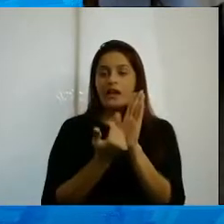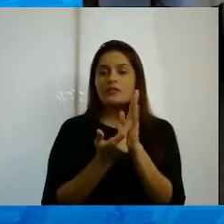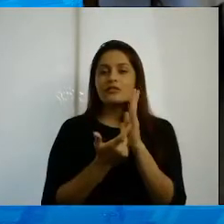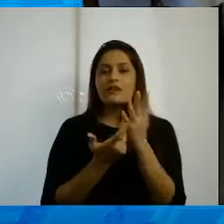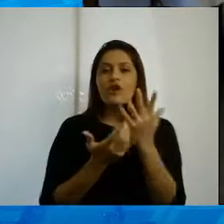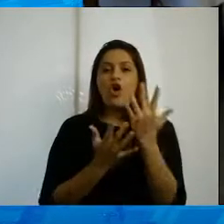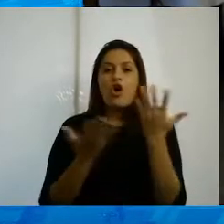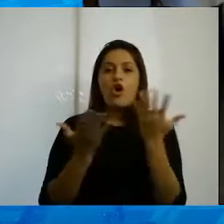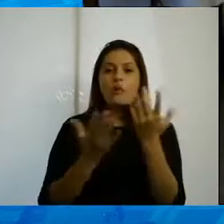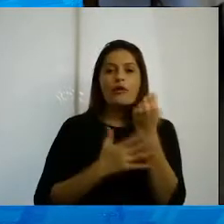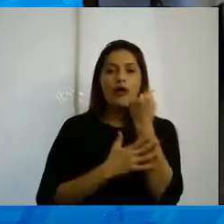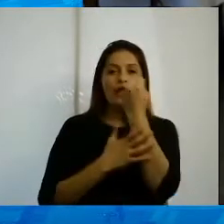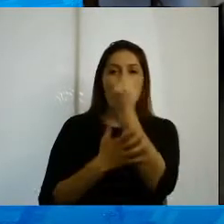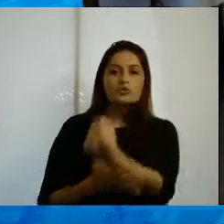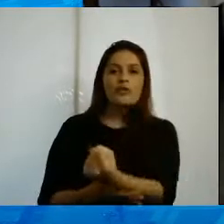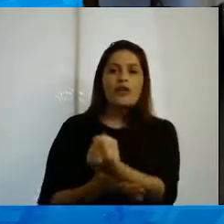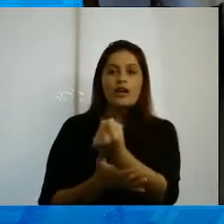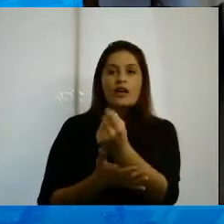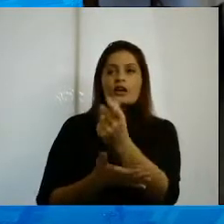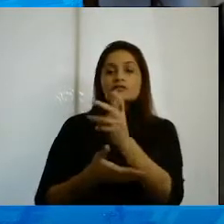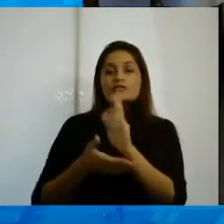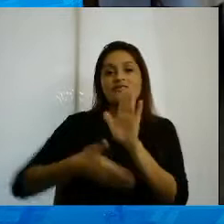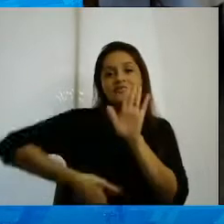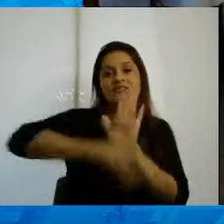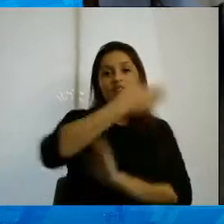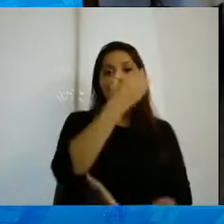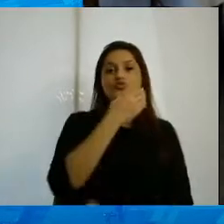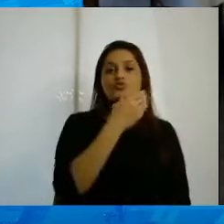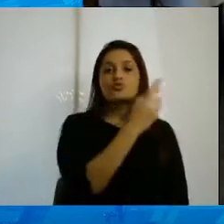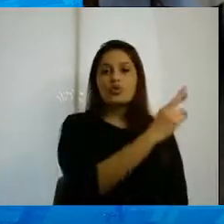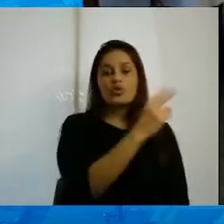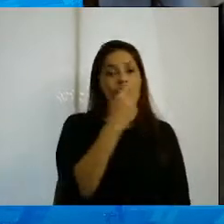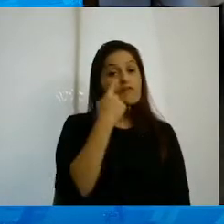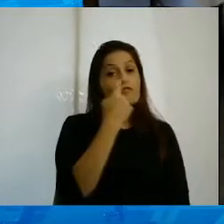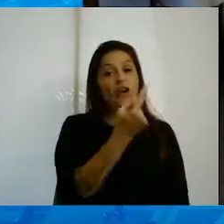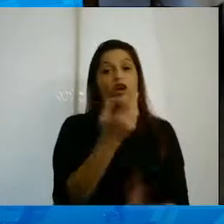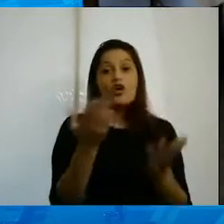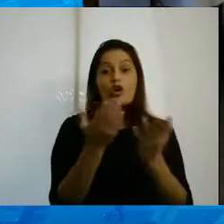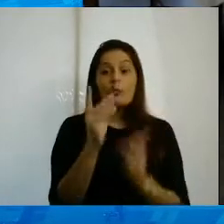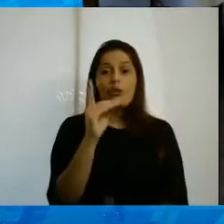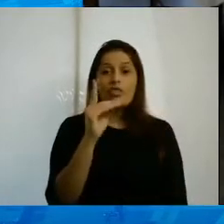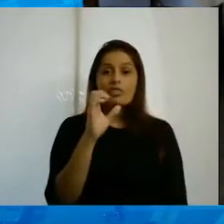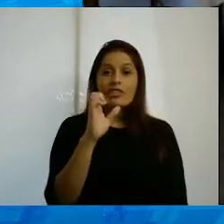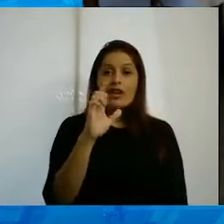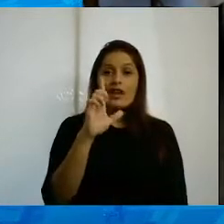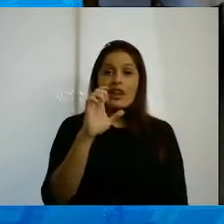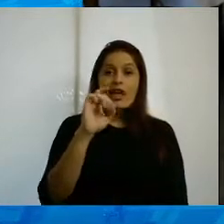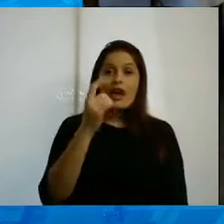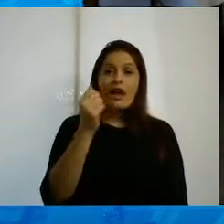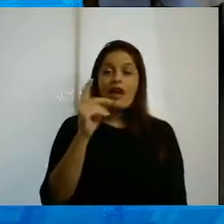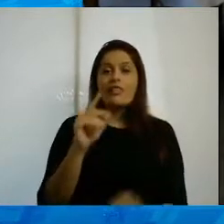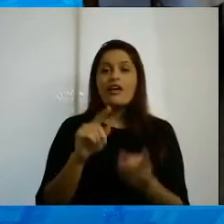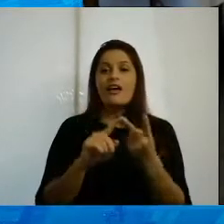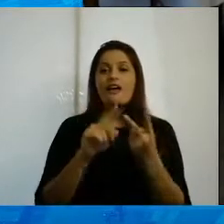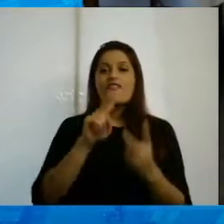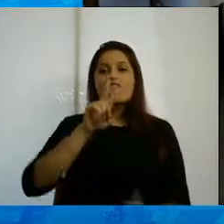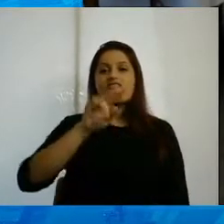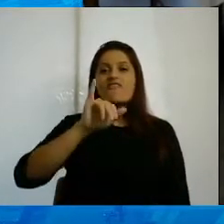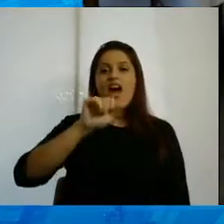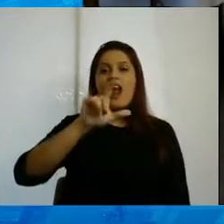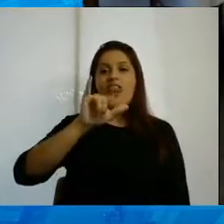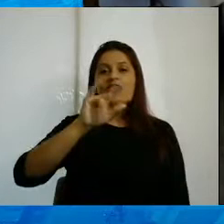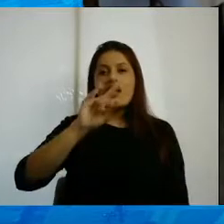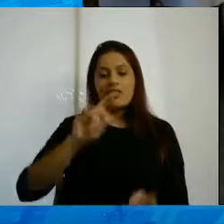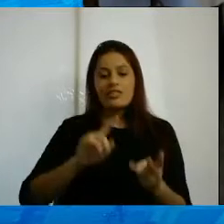generar en la salida sur de nuestra comuna. Verlo con la delegada, con vialidad, con carabinero, con seguridad pública,